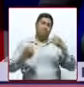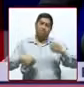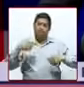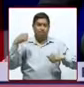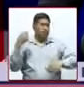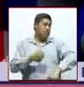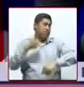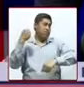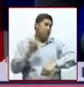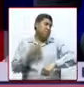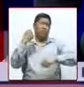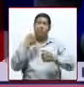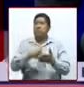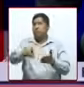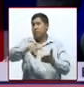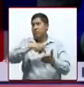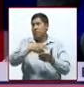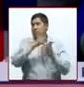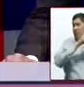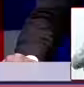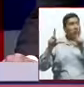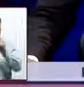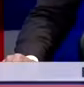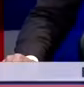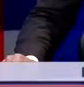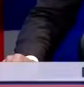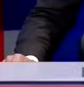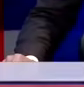los bailarines que están listos para esta festividad.